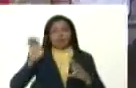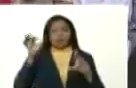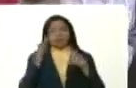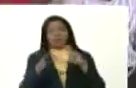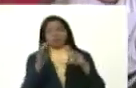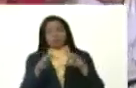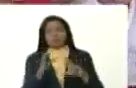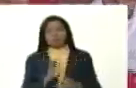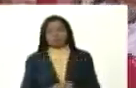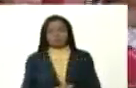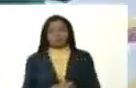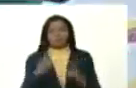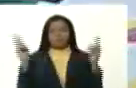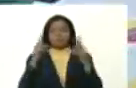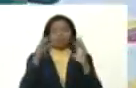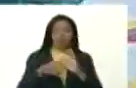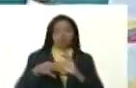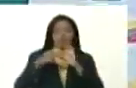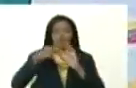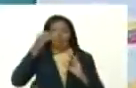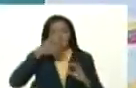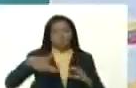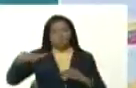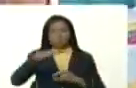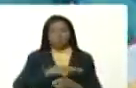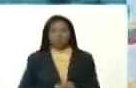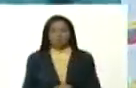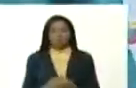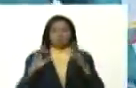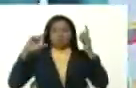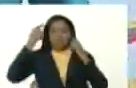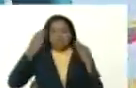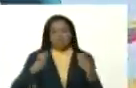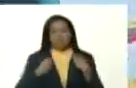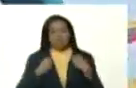patria! ¡Que viva la unión del pueblo! ¡Chávez vive!